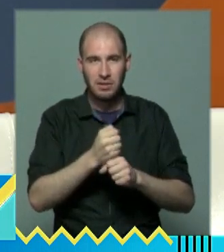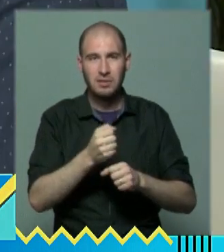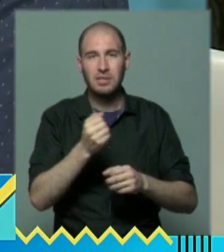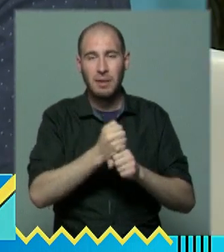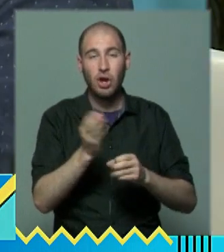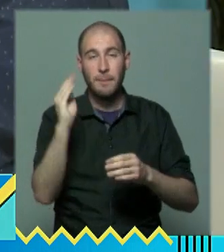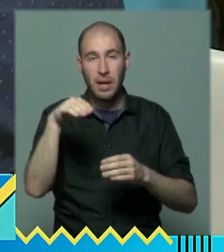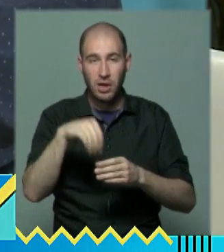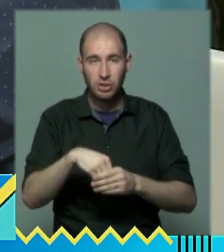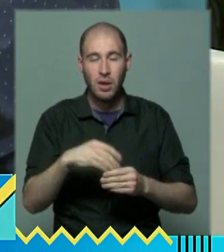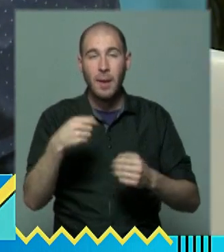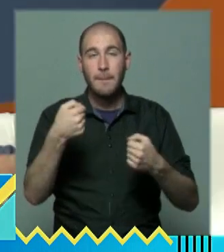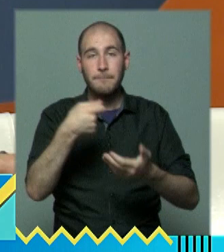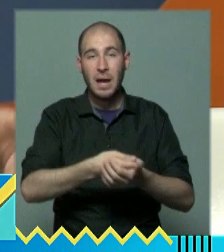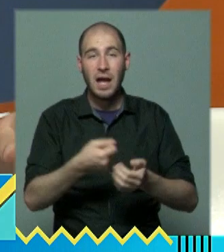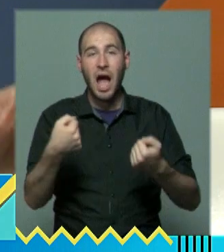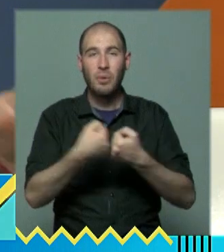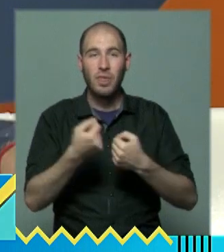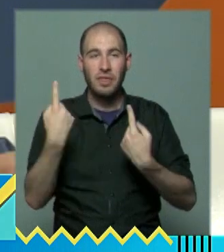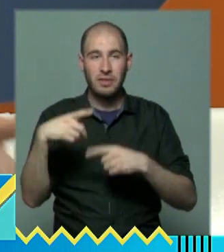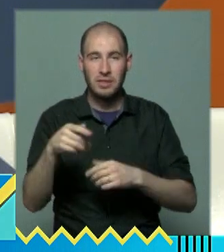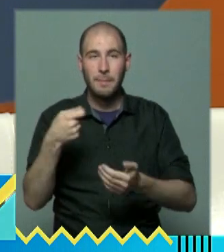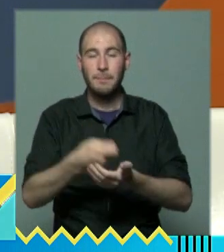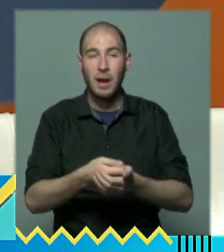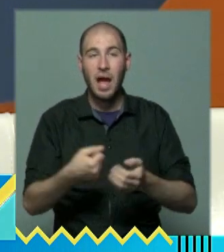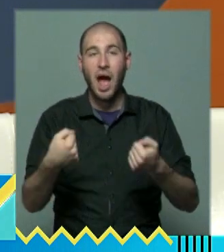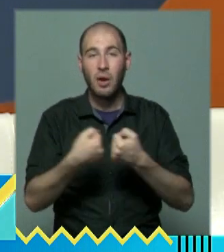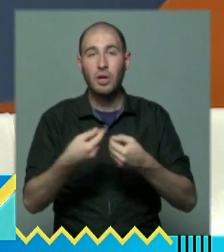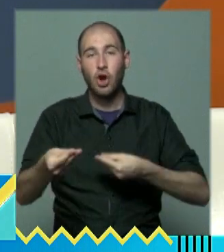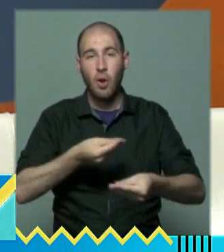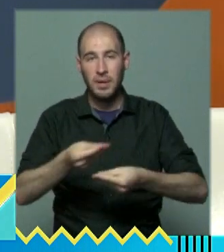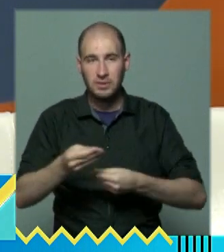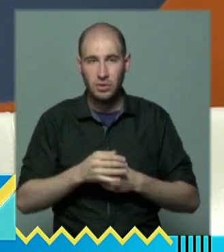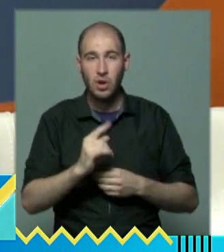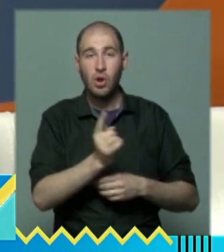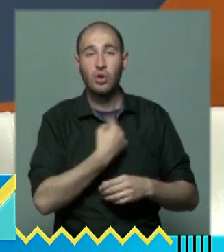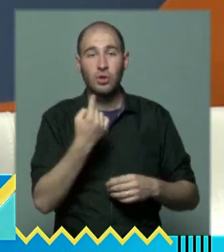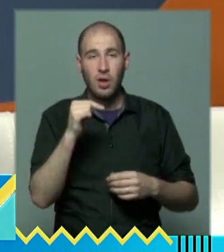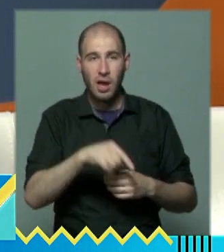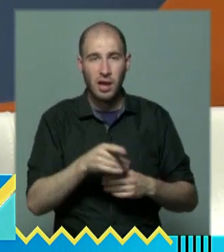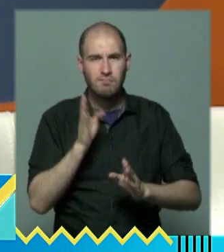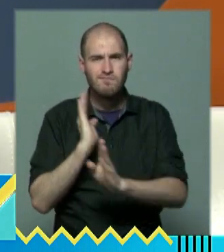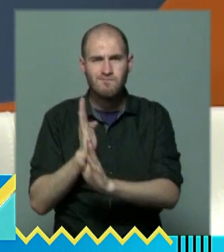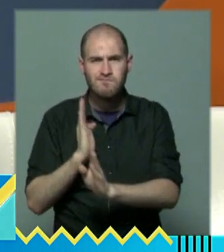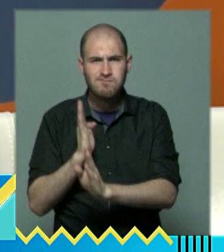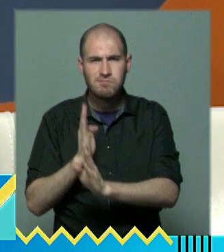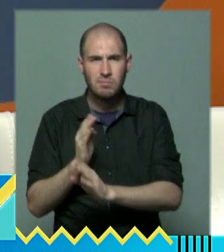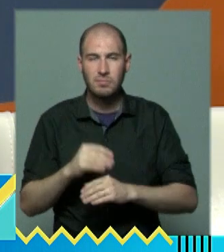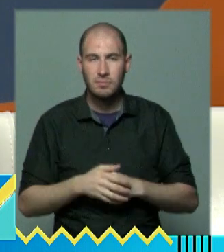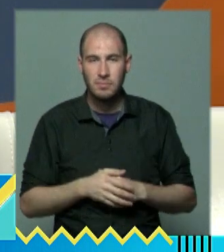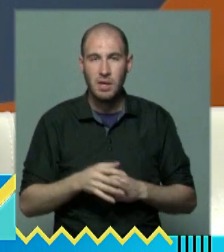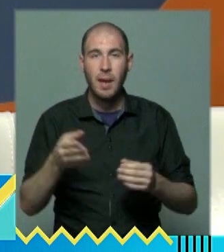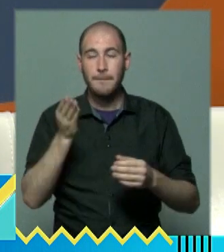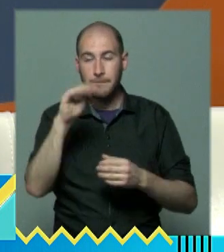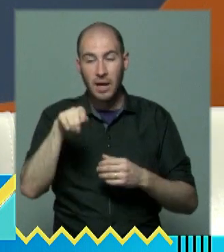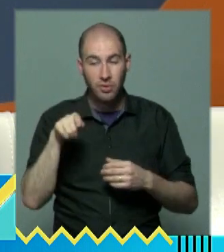trabajadores bancarios, pagándole un convenio que era distinto, le pagaban el convenio de comercio. Nosotros ahí los perseguimos gremialmente a